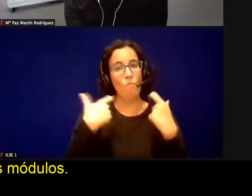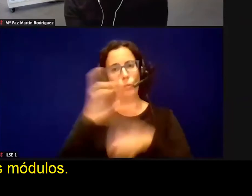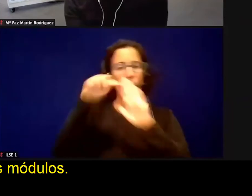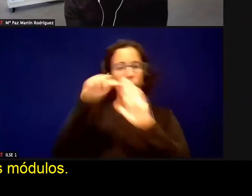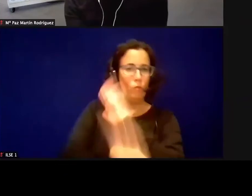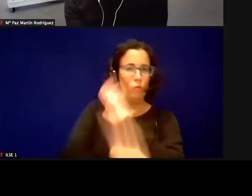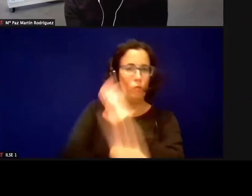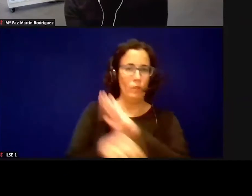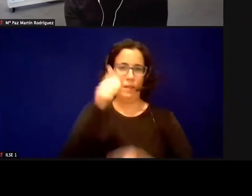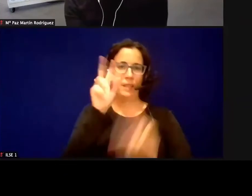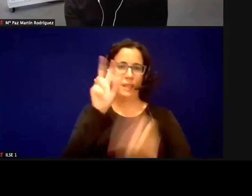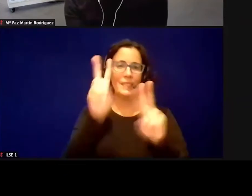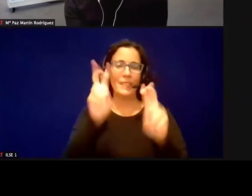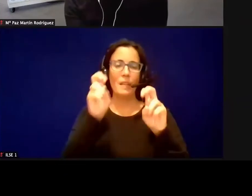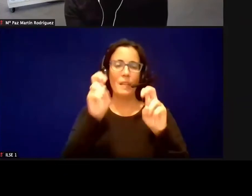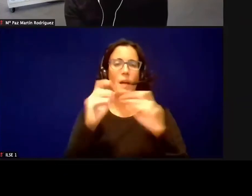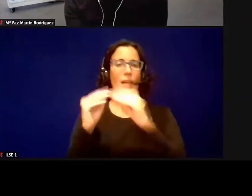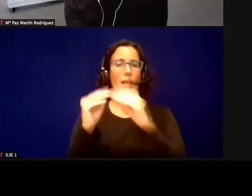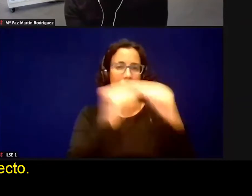y las experiencias.